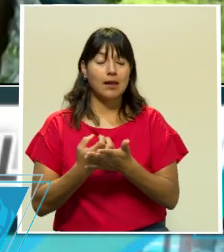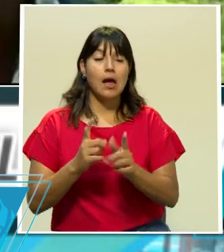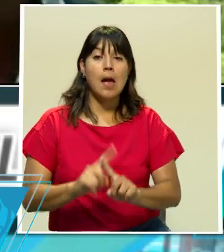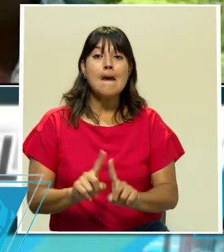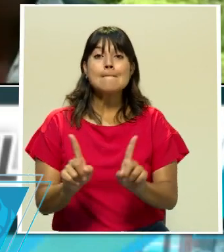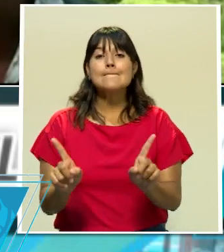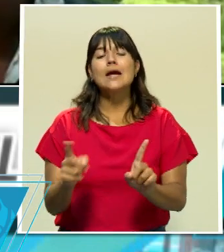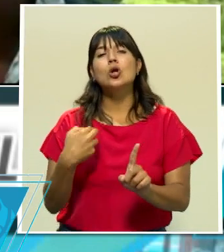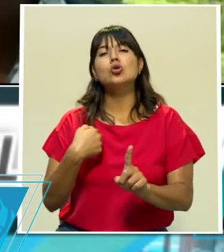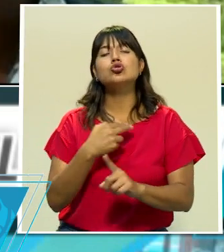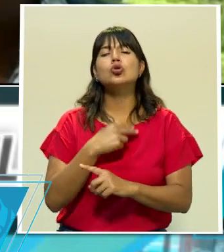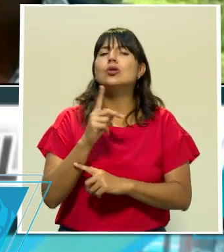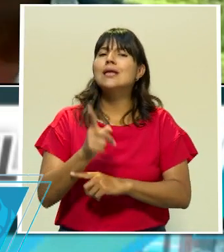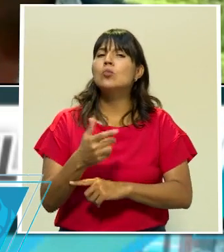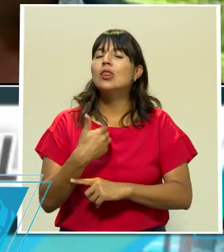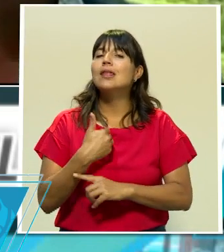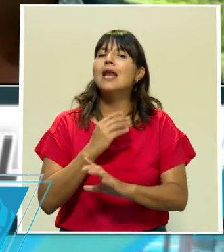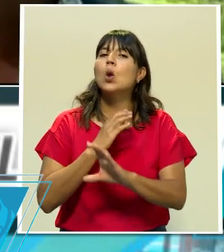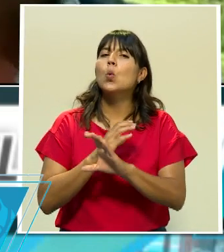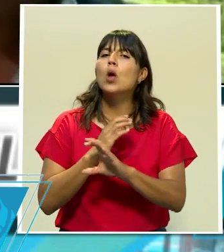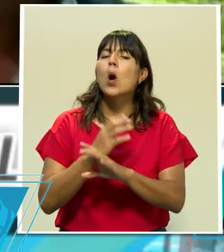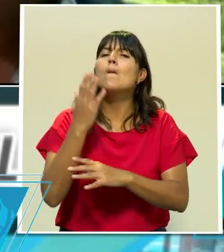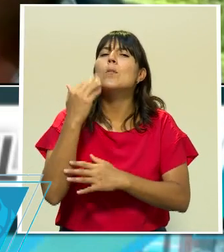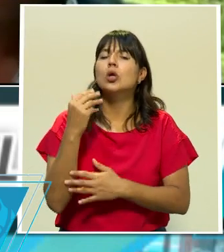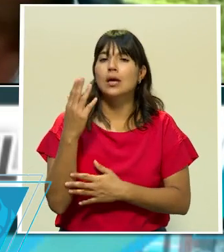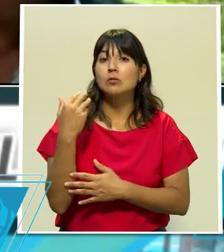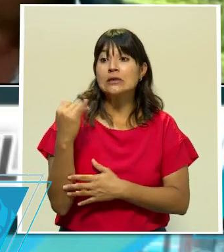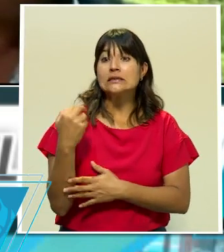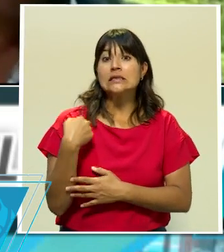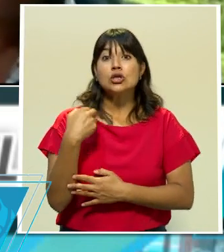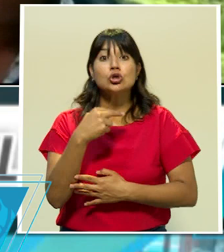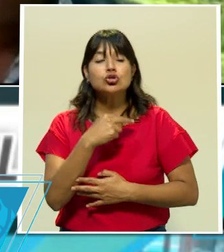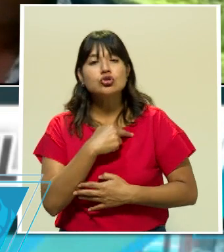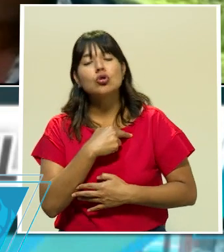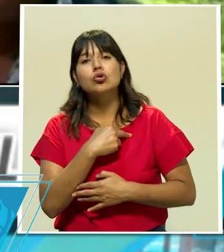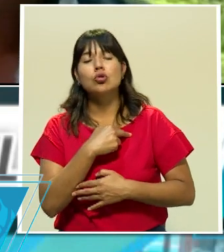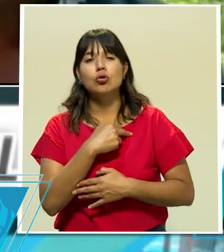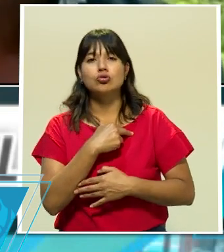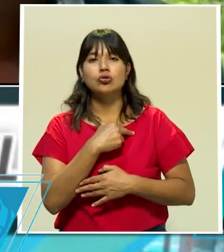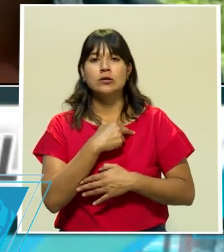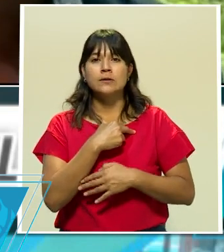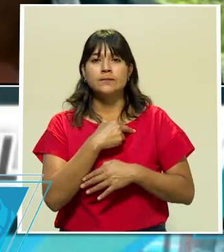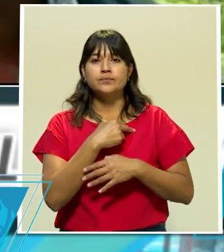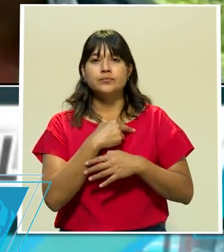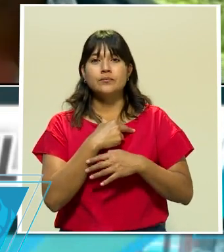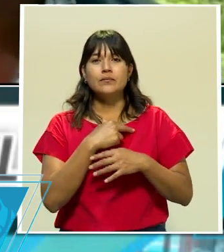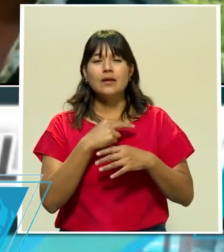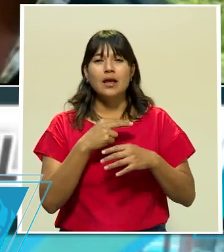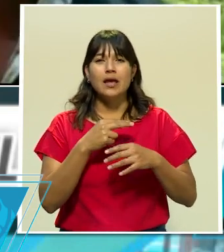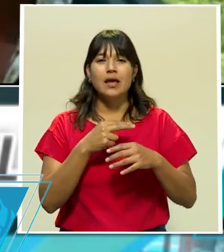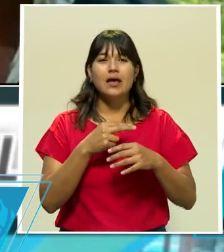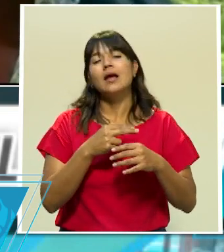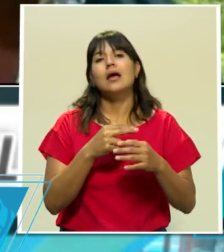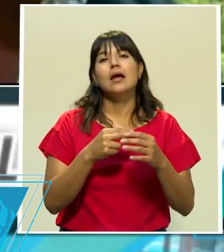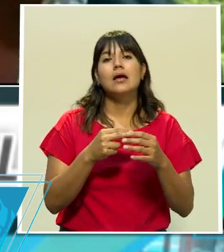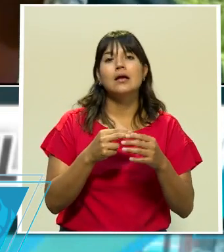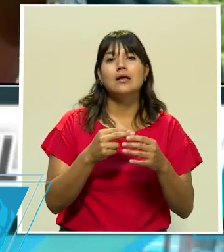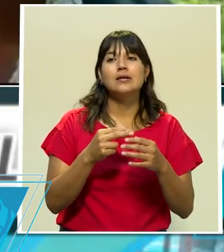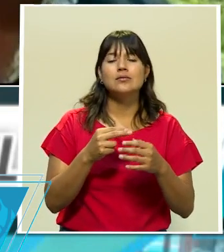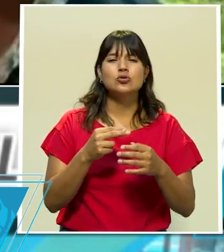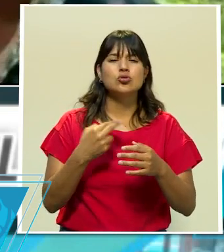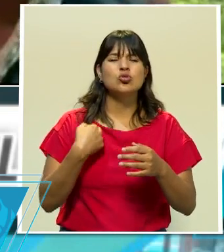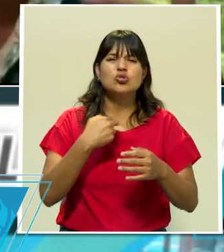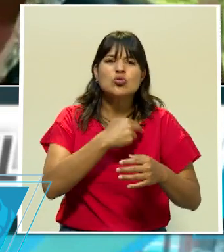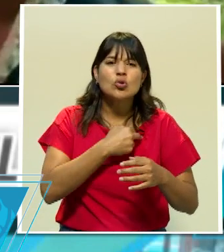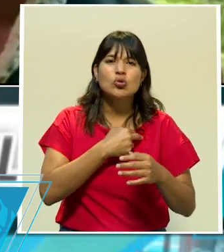esto hay que tener el cuidado de que si nosotros cortamos ciertos programas, en lugar de estar favoreciendo la reactivación económica